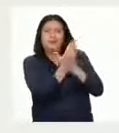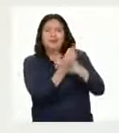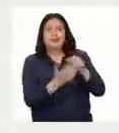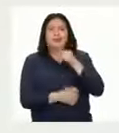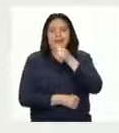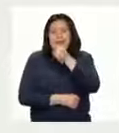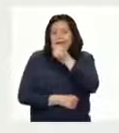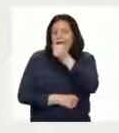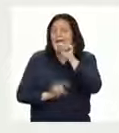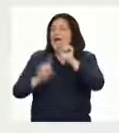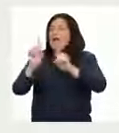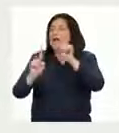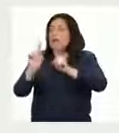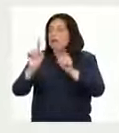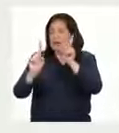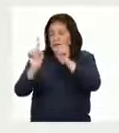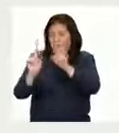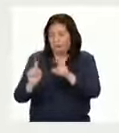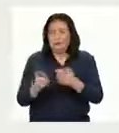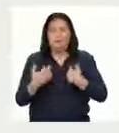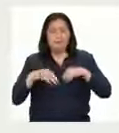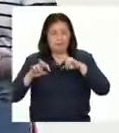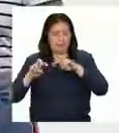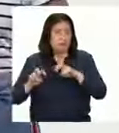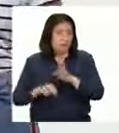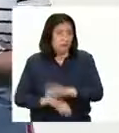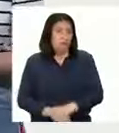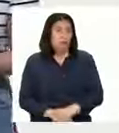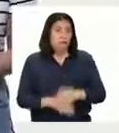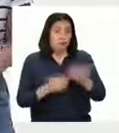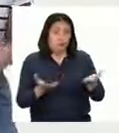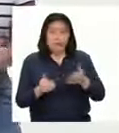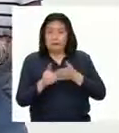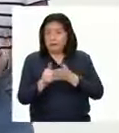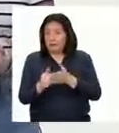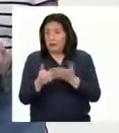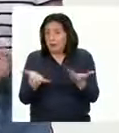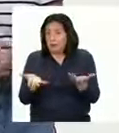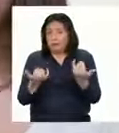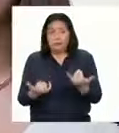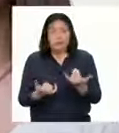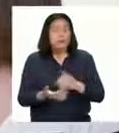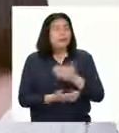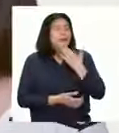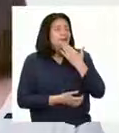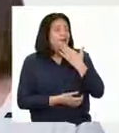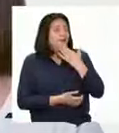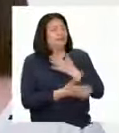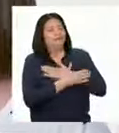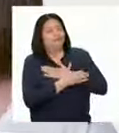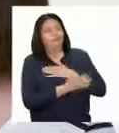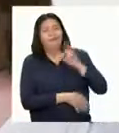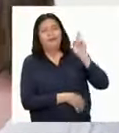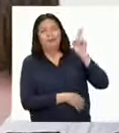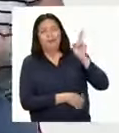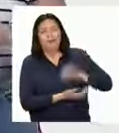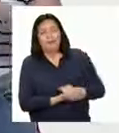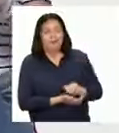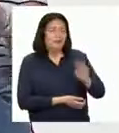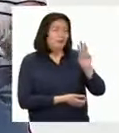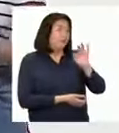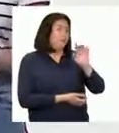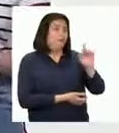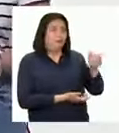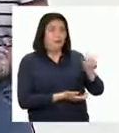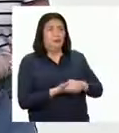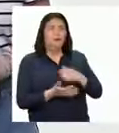con algunas preguntas claves para nuestra investigación. Para guiarnos en la actividad del día de hoy tenemos a nuestra querida profesora Winnie, quien